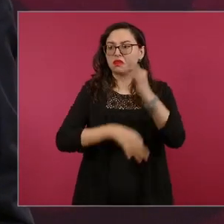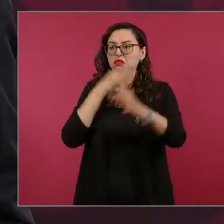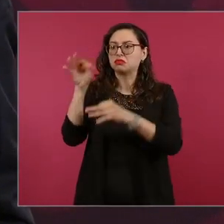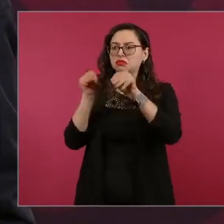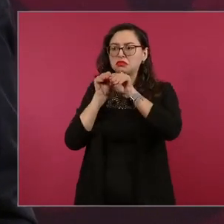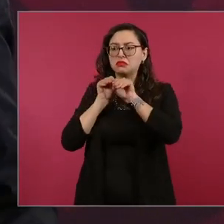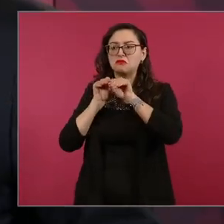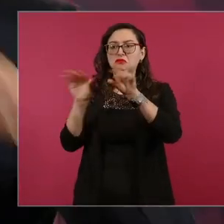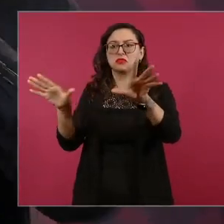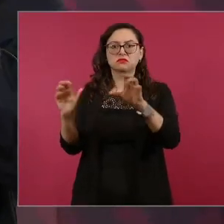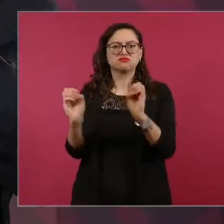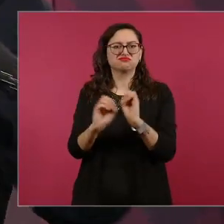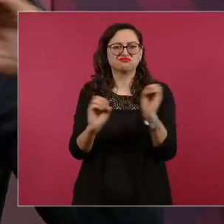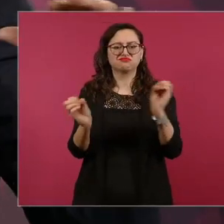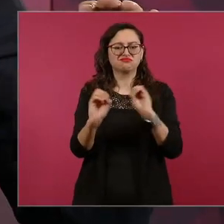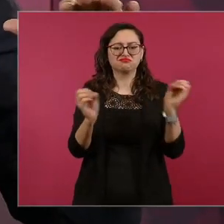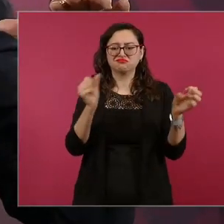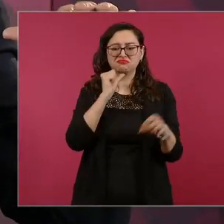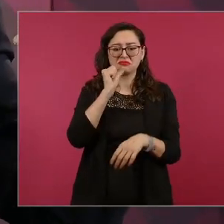pero los demás periódicos.